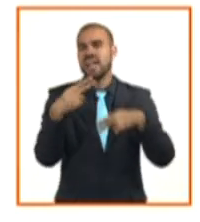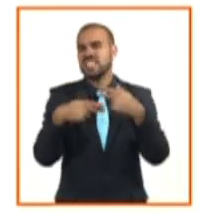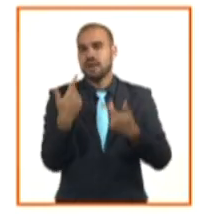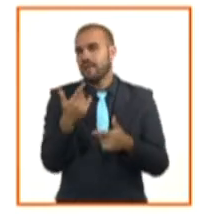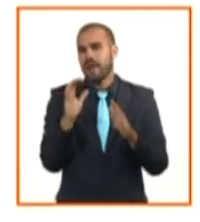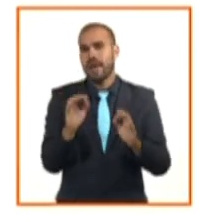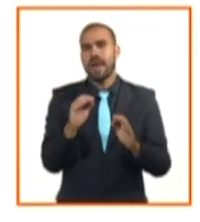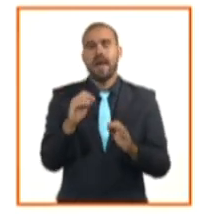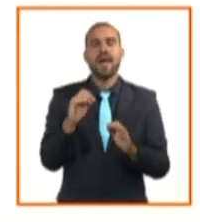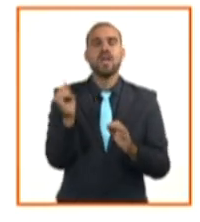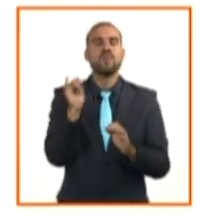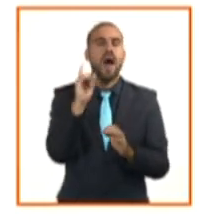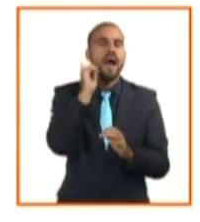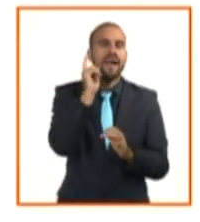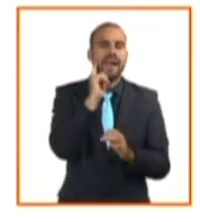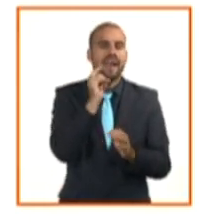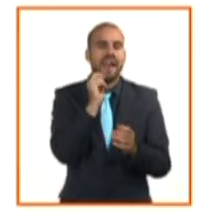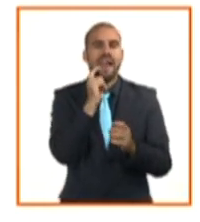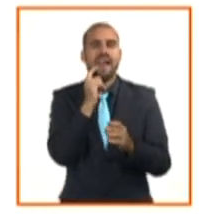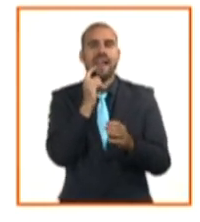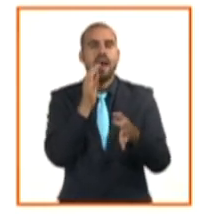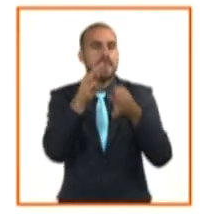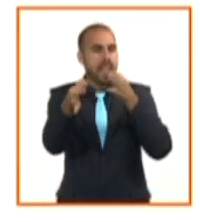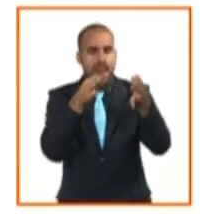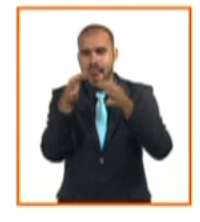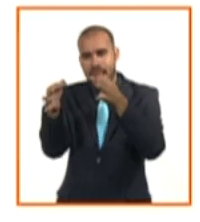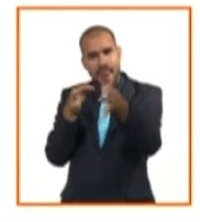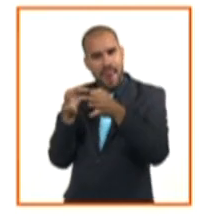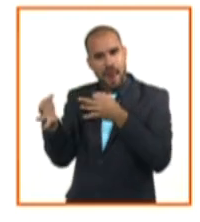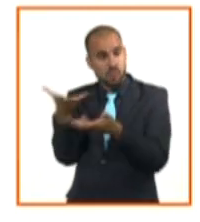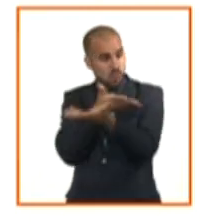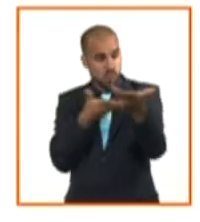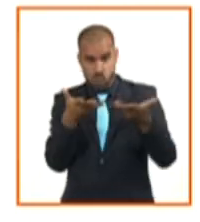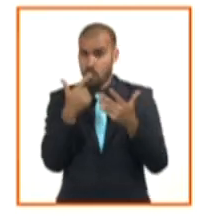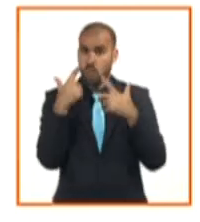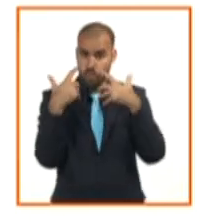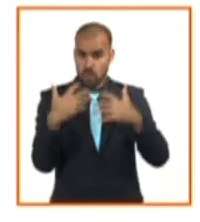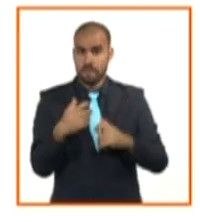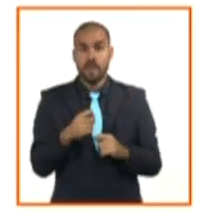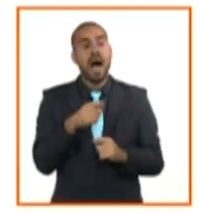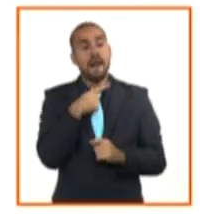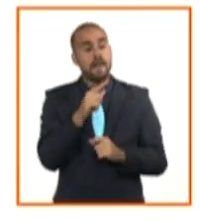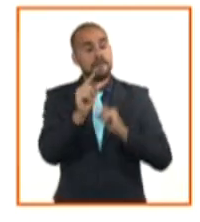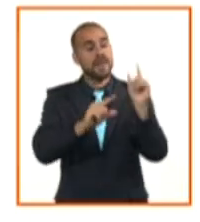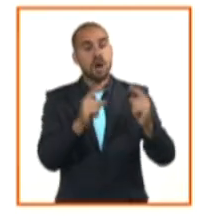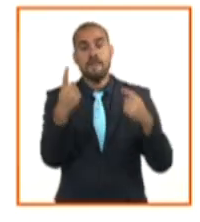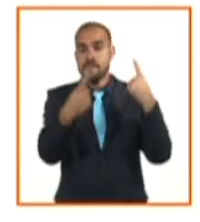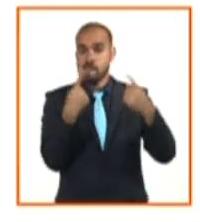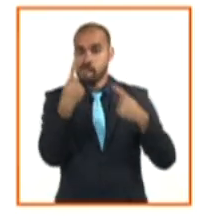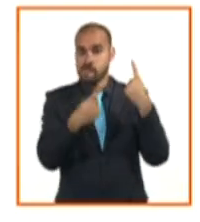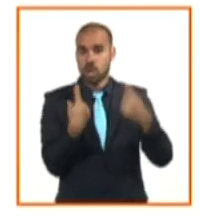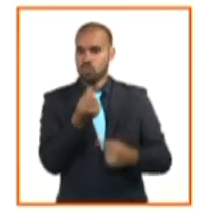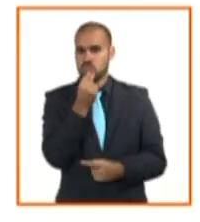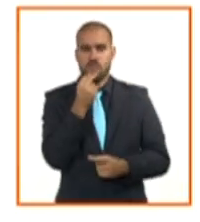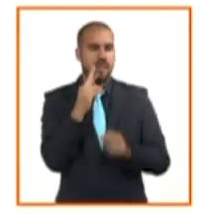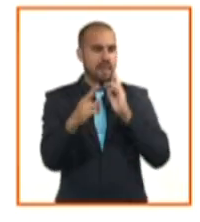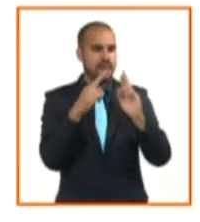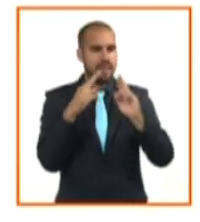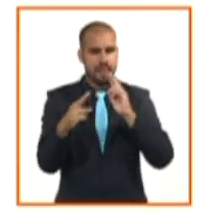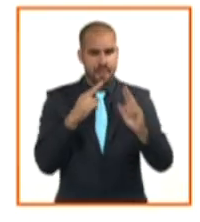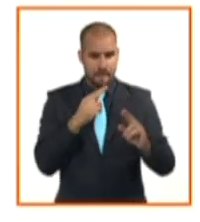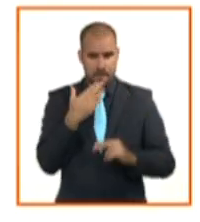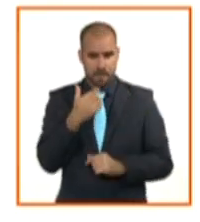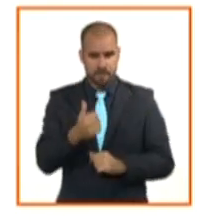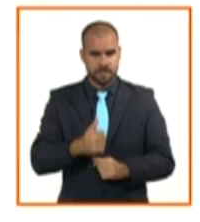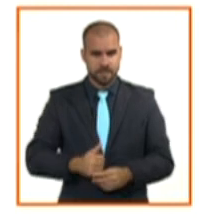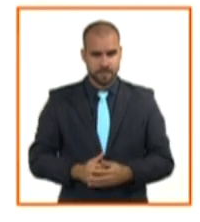en un audio chat y estuvimos intercambiando también y nos permite también oír muchas preguntas y contestar muchas inquietudes de la población porque es